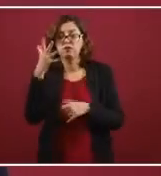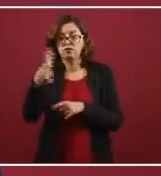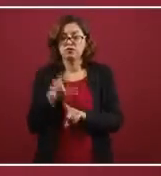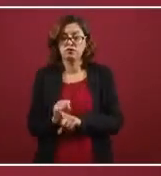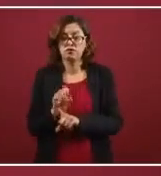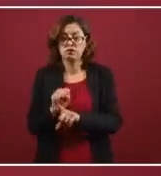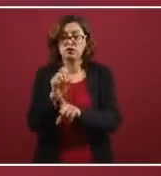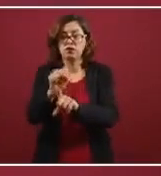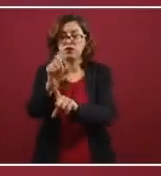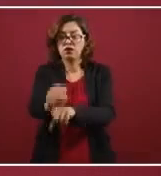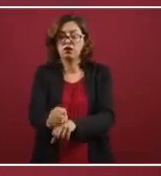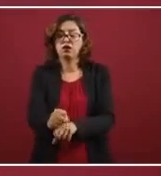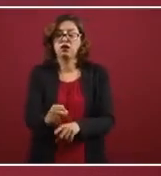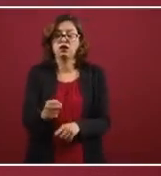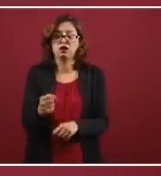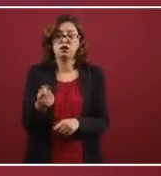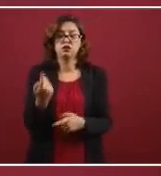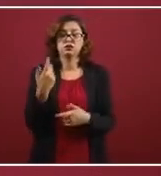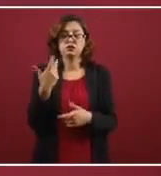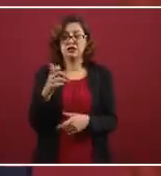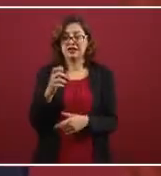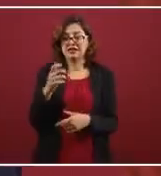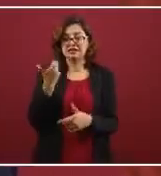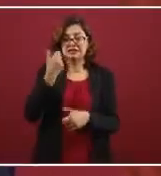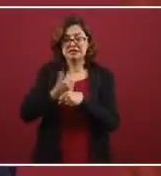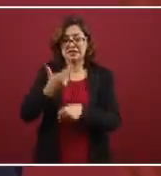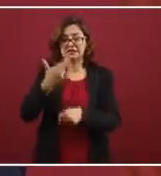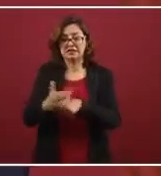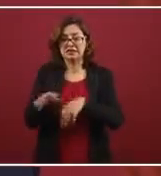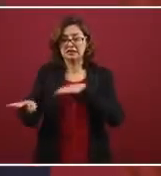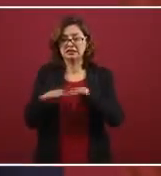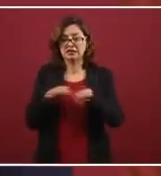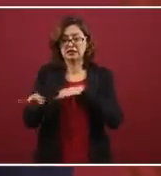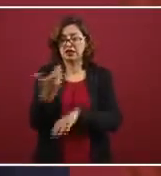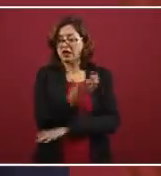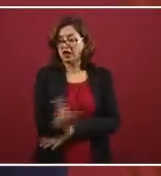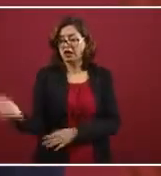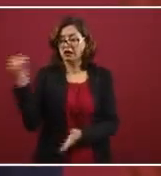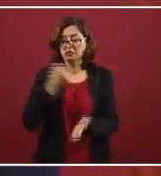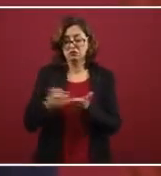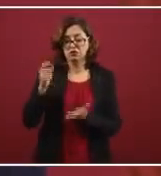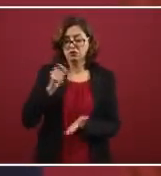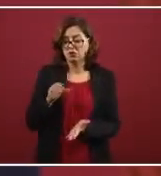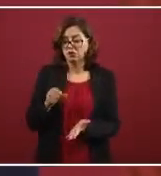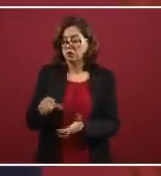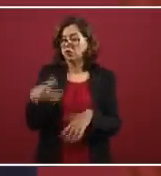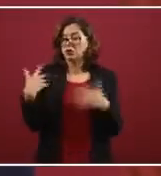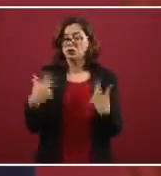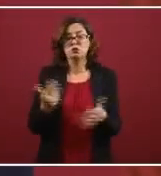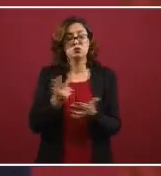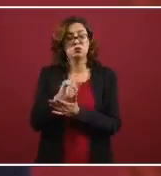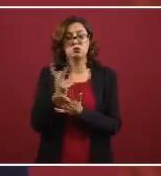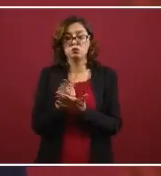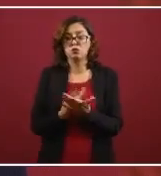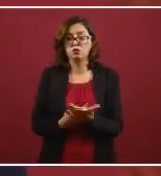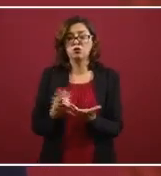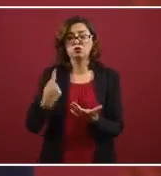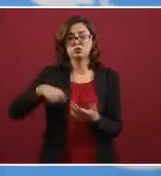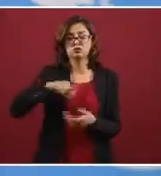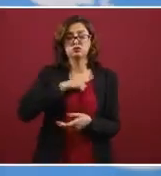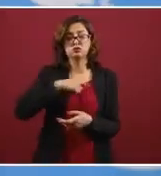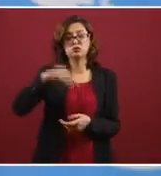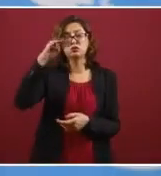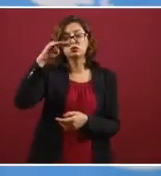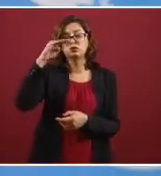el programa de la Secretaría del Trabajo, Sembrando Vida, que para nosotros ese programa es un programa en el cual pensamos